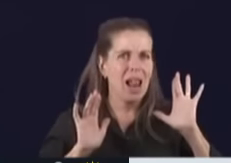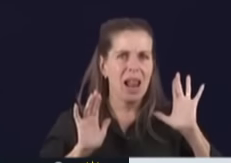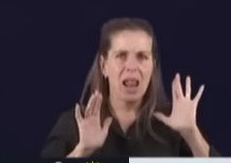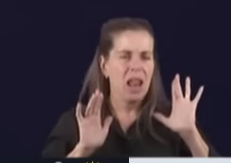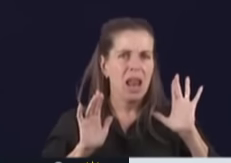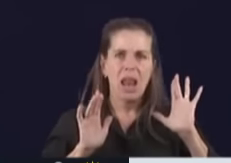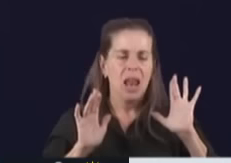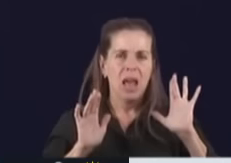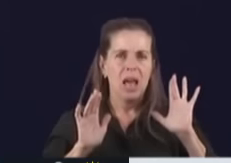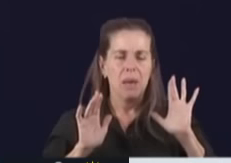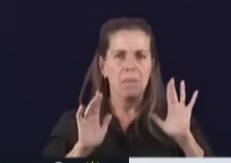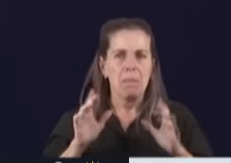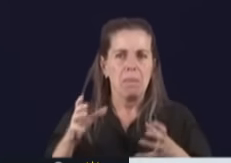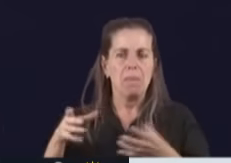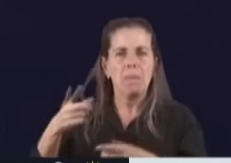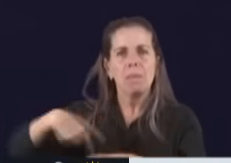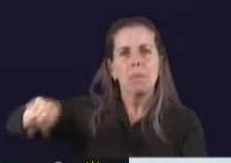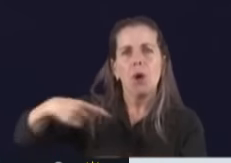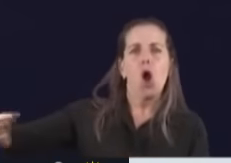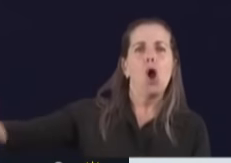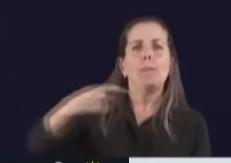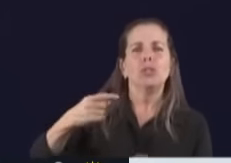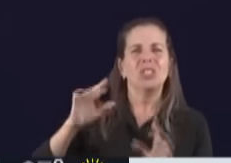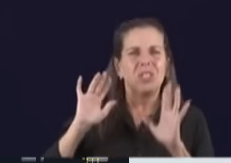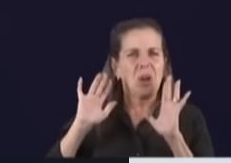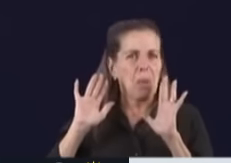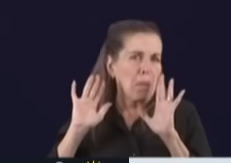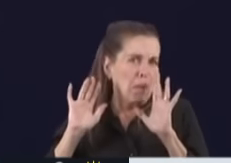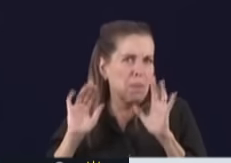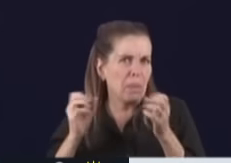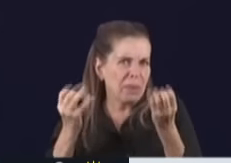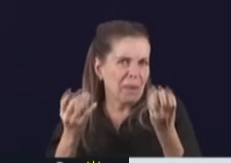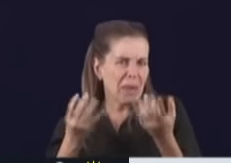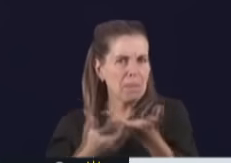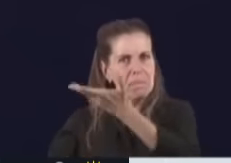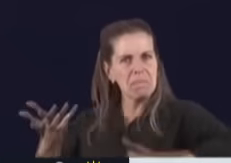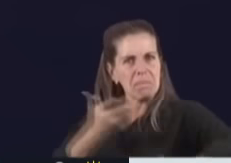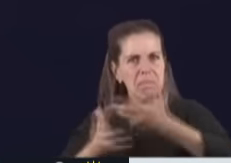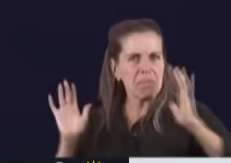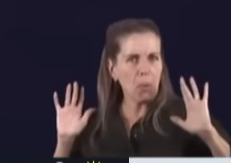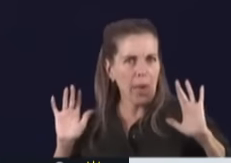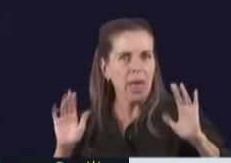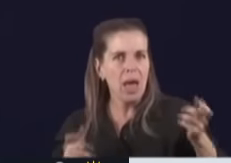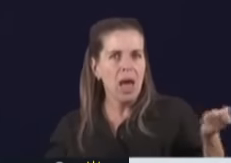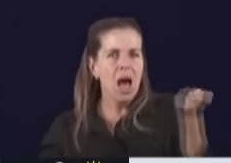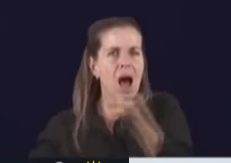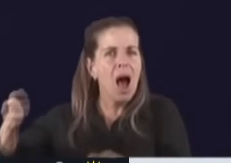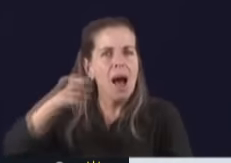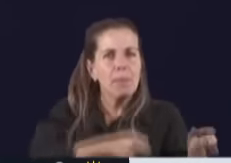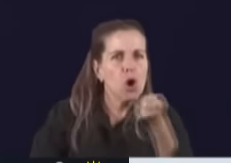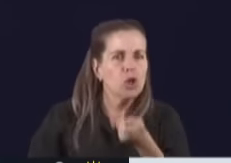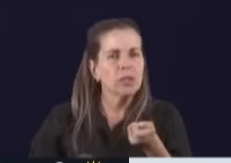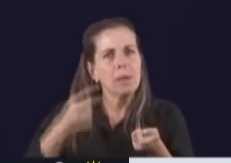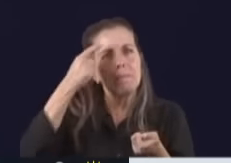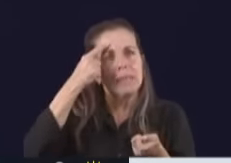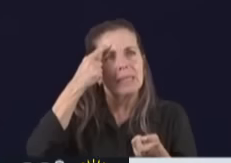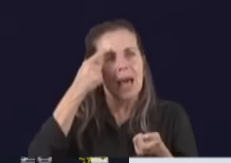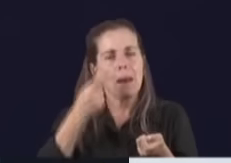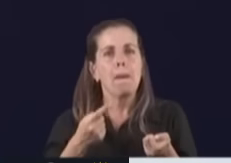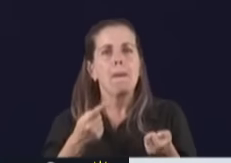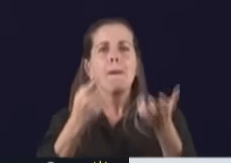que no son estrictamente de nuestro partido en pos de sumarle valor a los proyectos y a las cuestiones